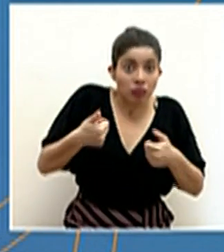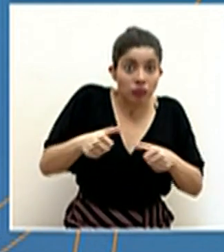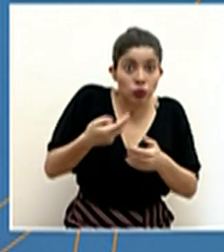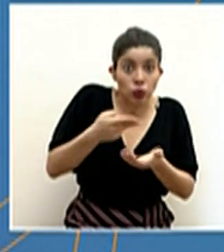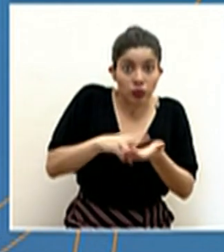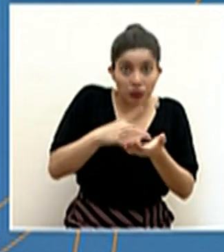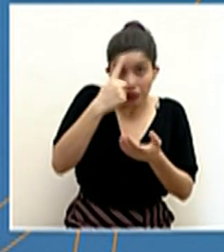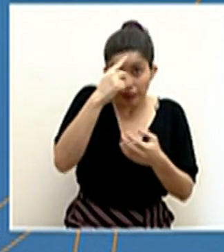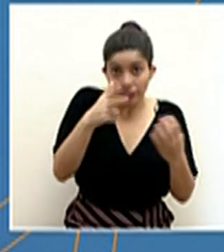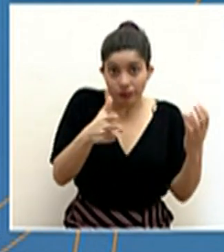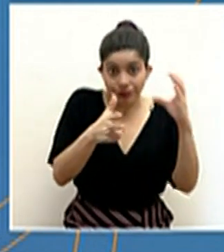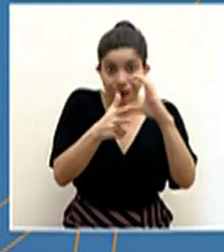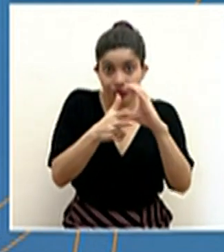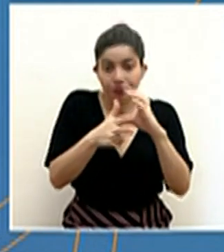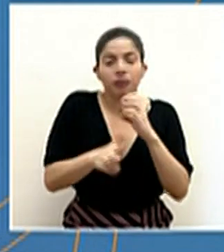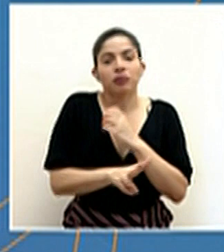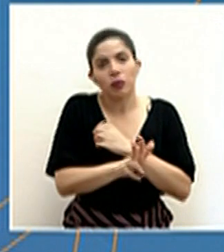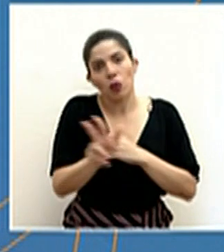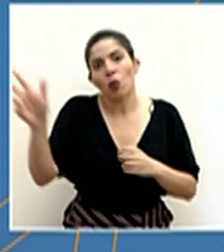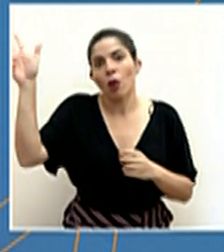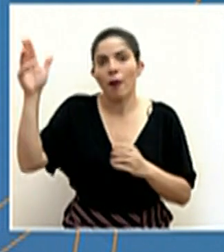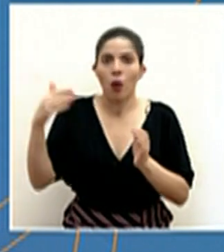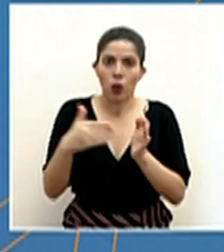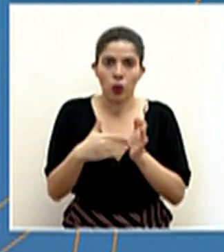esos efectos, y regresen.